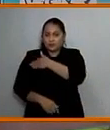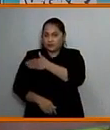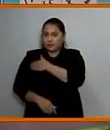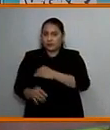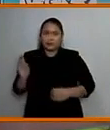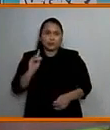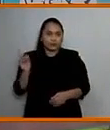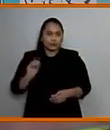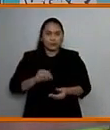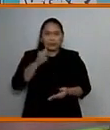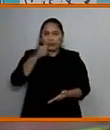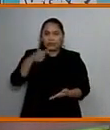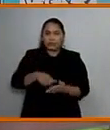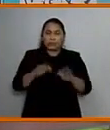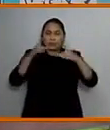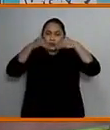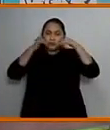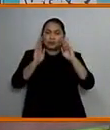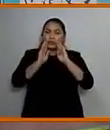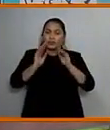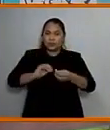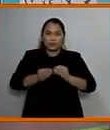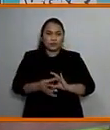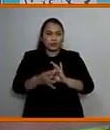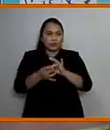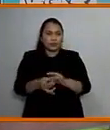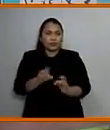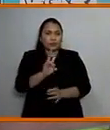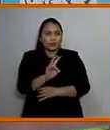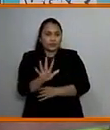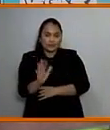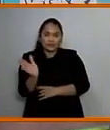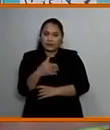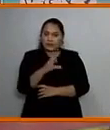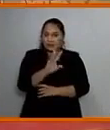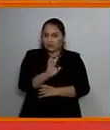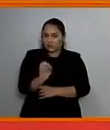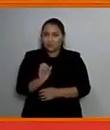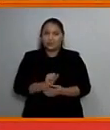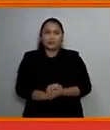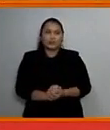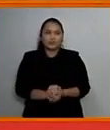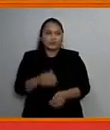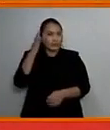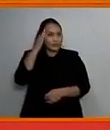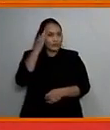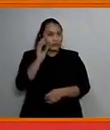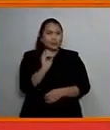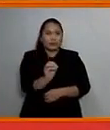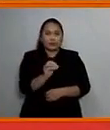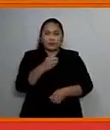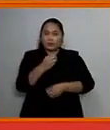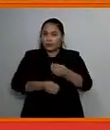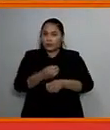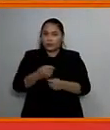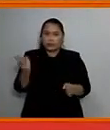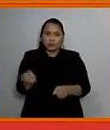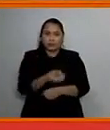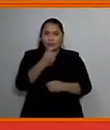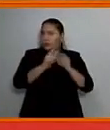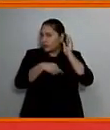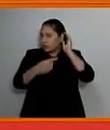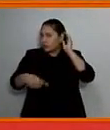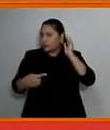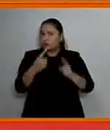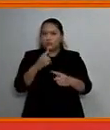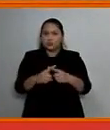derecha carta astrológica geminis números relativos el 75 y el 70 vamos a conocer la esfera ganadora para multi